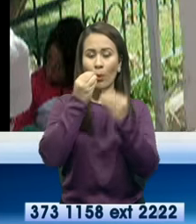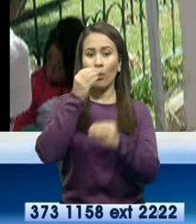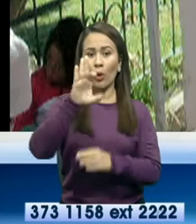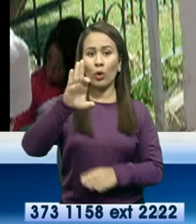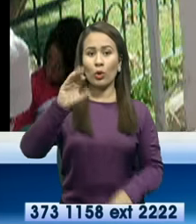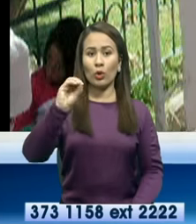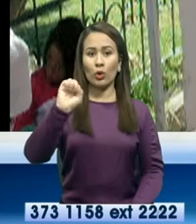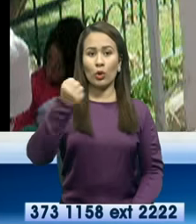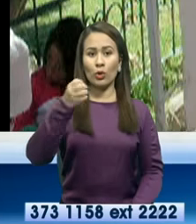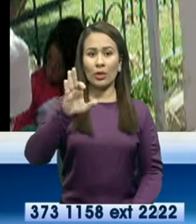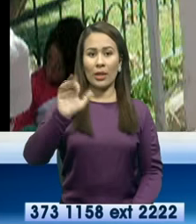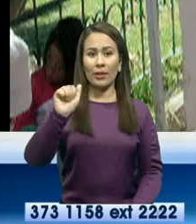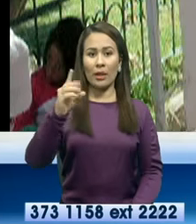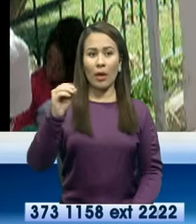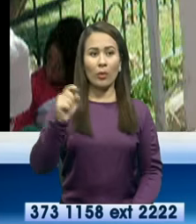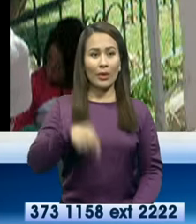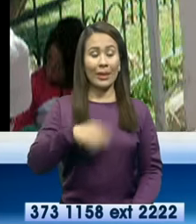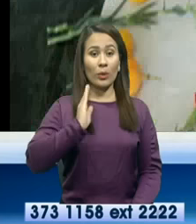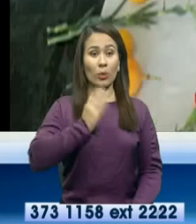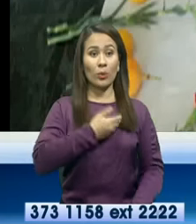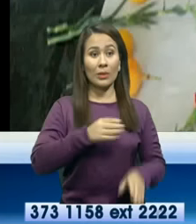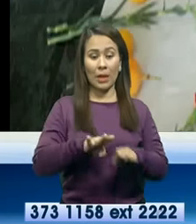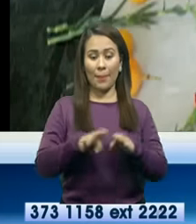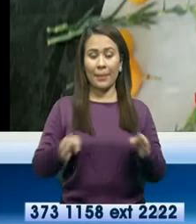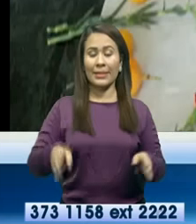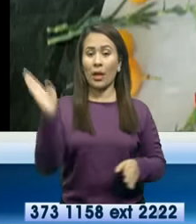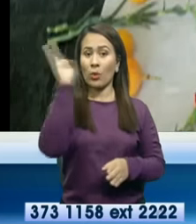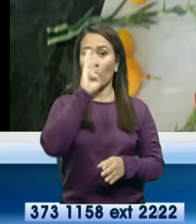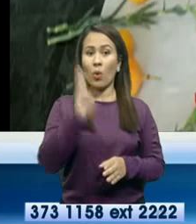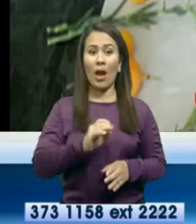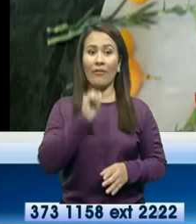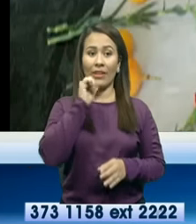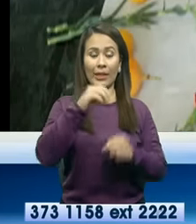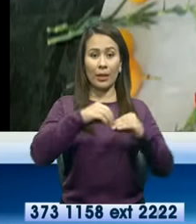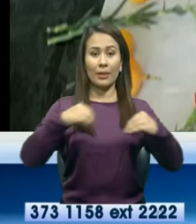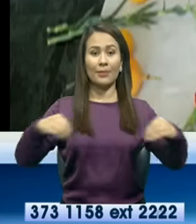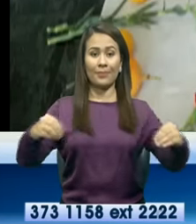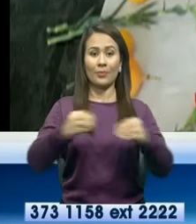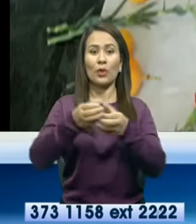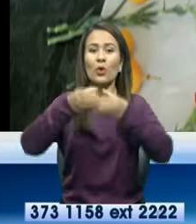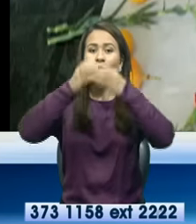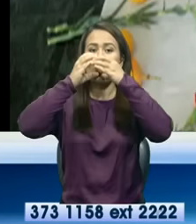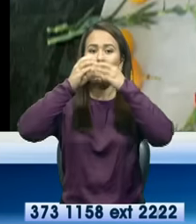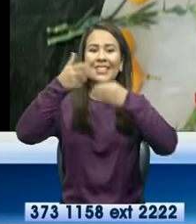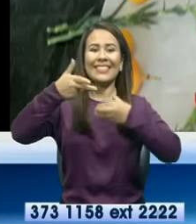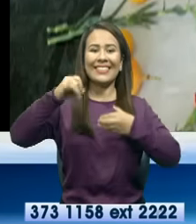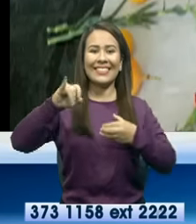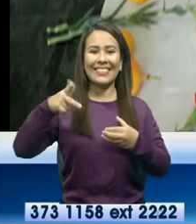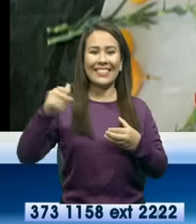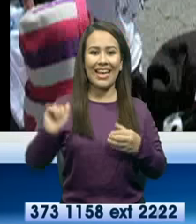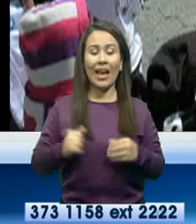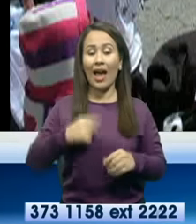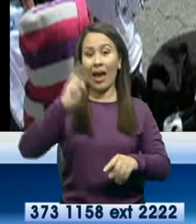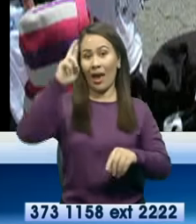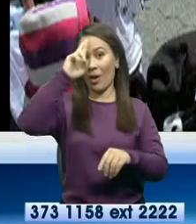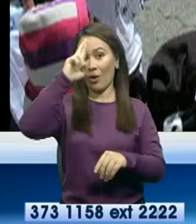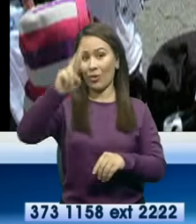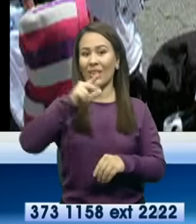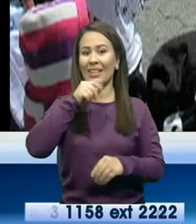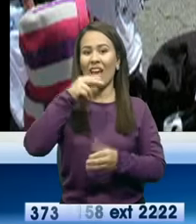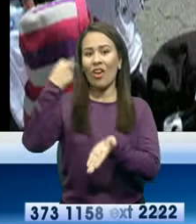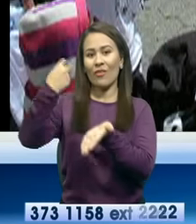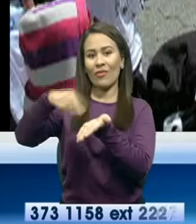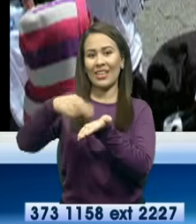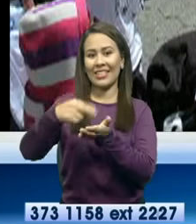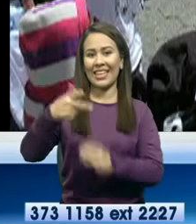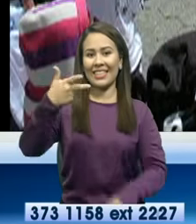mesa, nunca no nos falta el tostado de maíz, la chicha de jora, pues justamente es en honor a esta chicha,